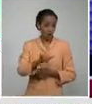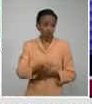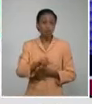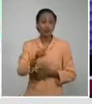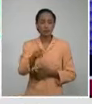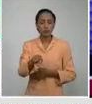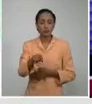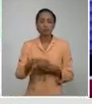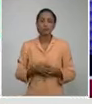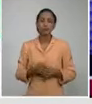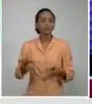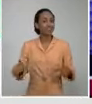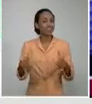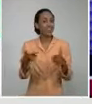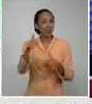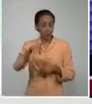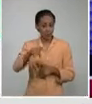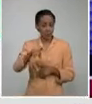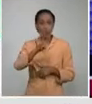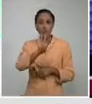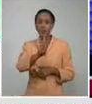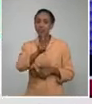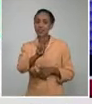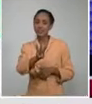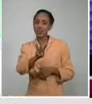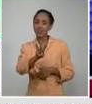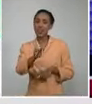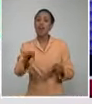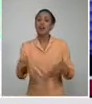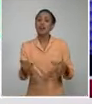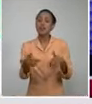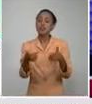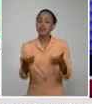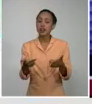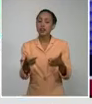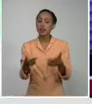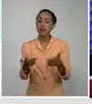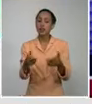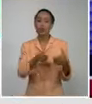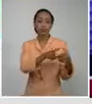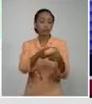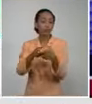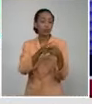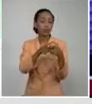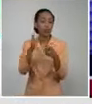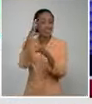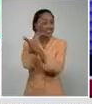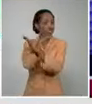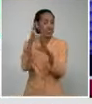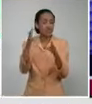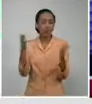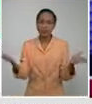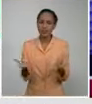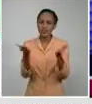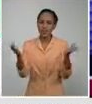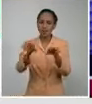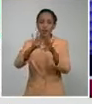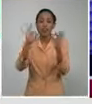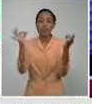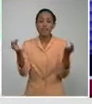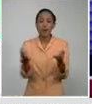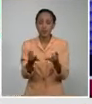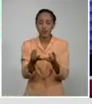celebramos el 43 aniversario de la Sociedad Científica para el Desarrollo de la Familia,